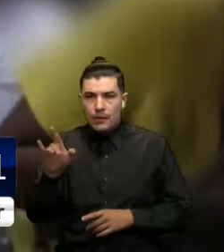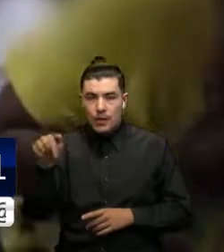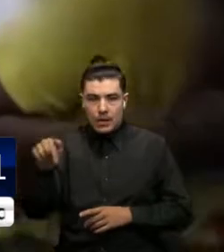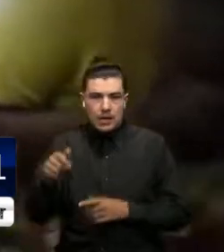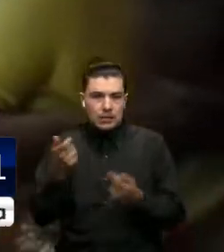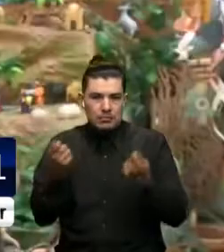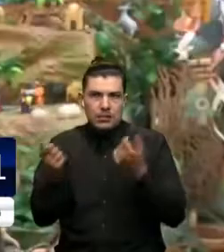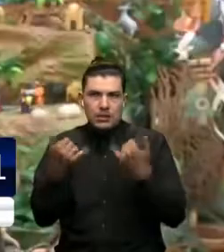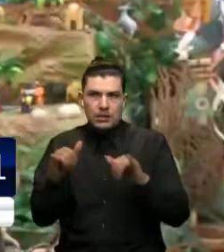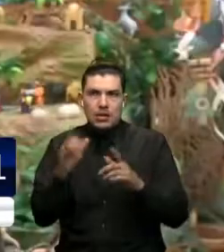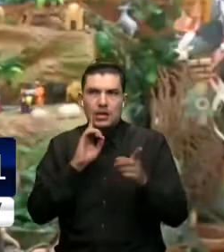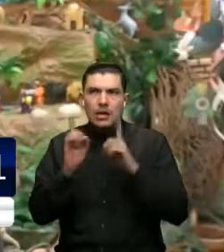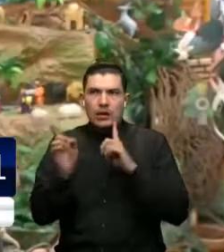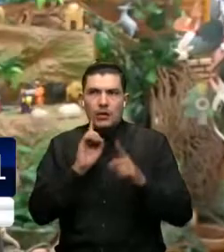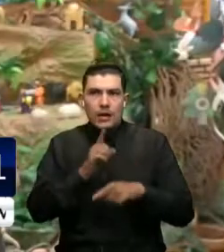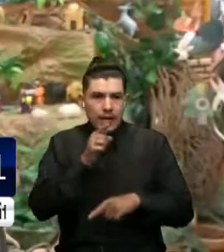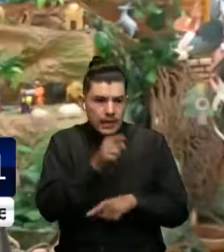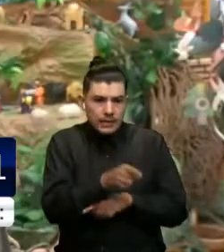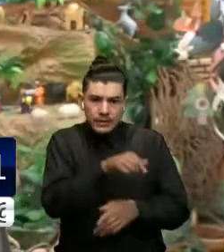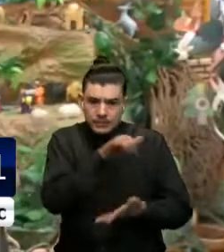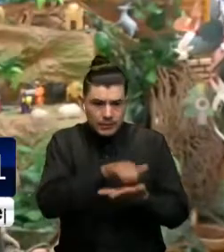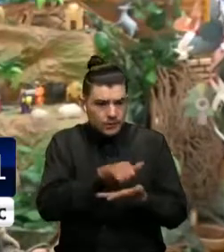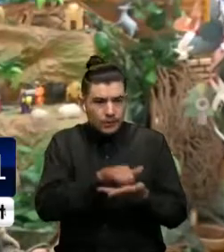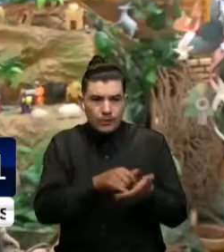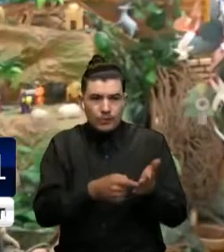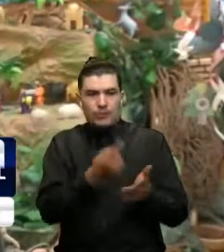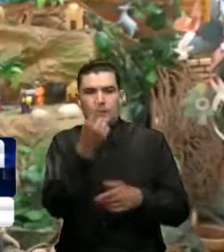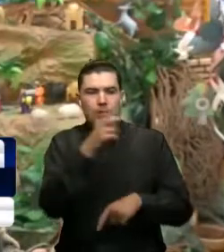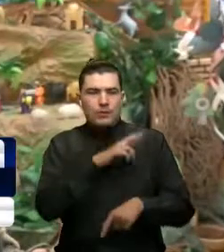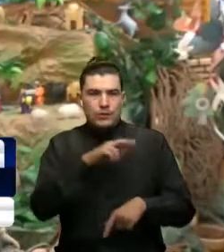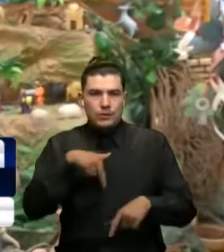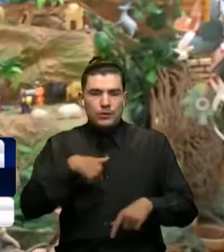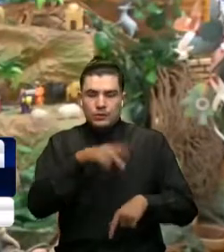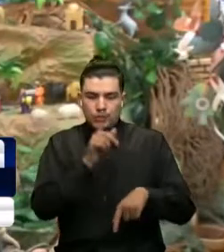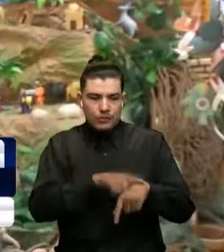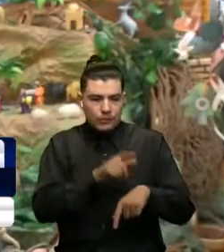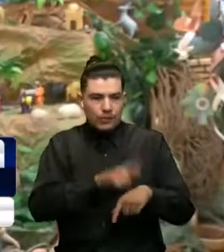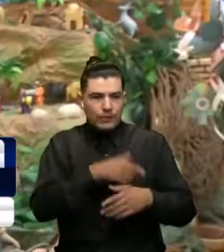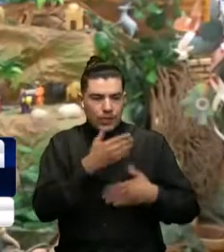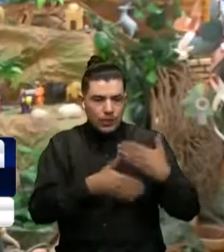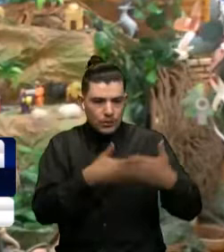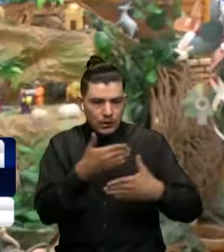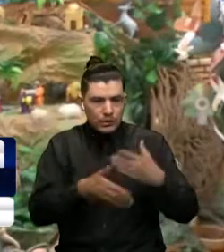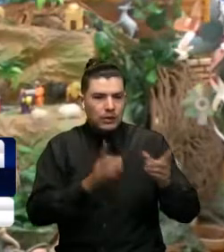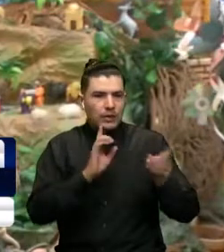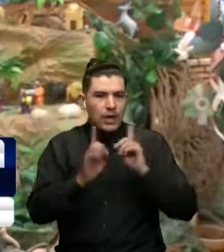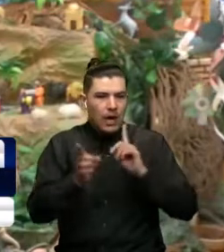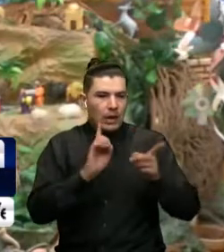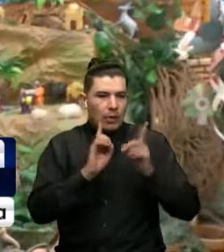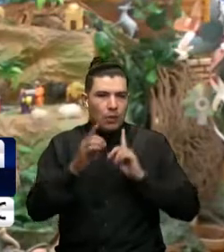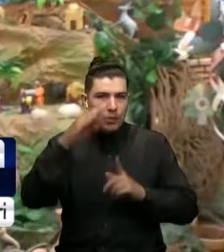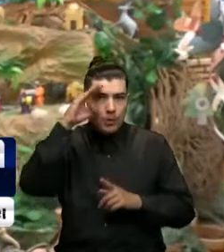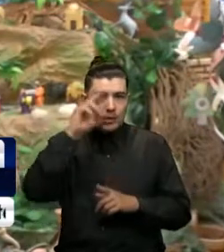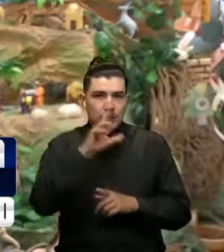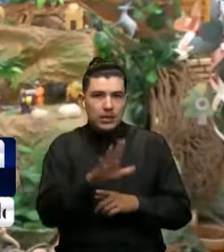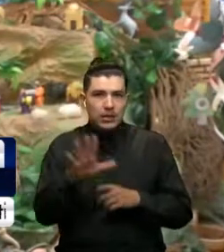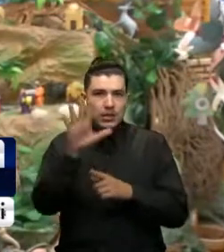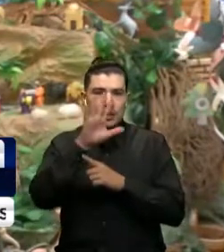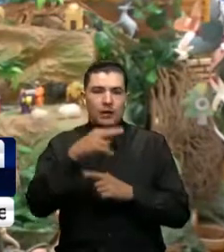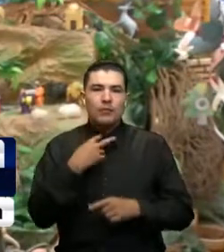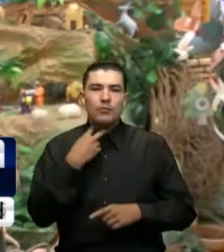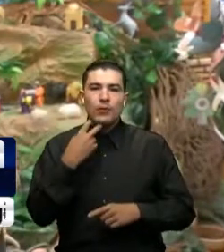situación desde ese mismo momento iniciamos un proceso de mediación policial a través de la vocería